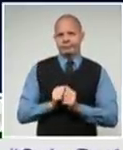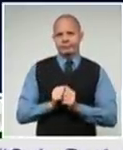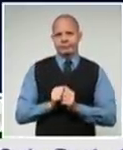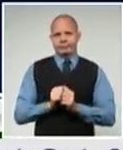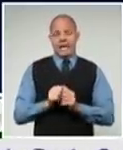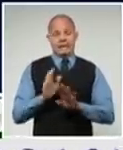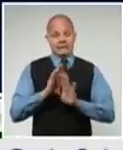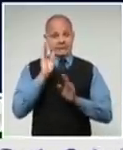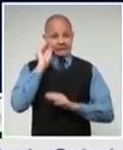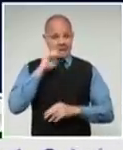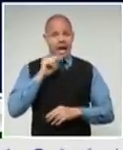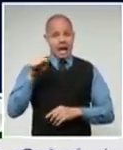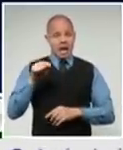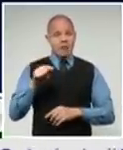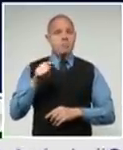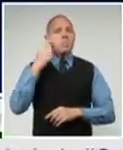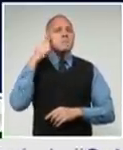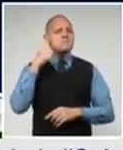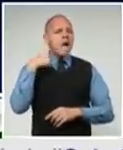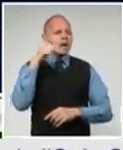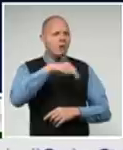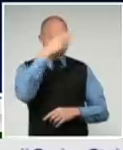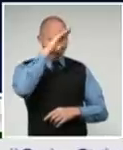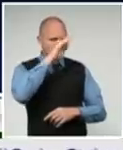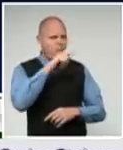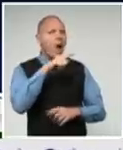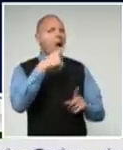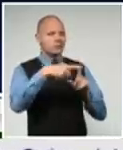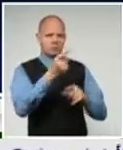nuestro país, es un caso importado.